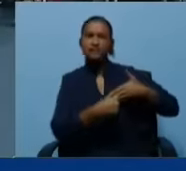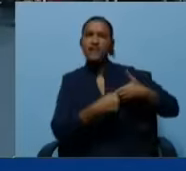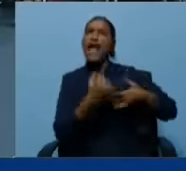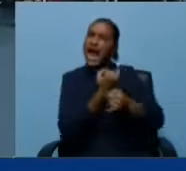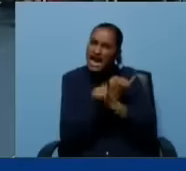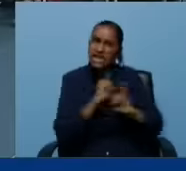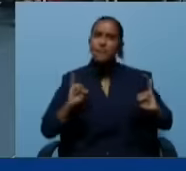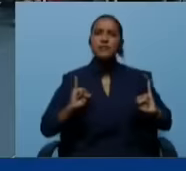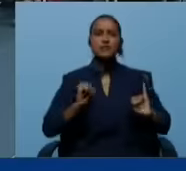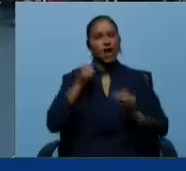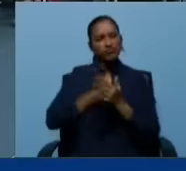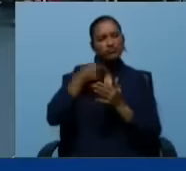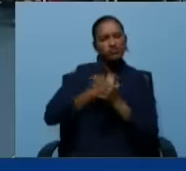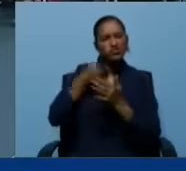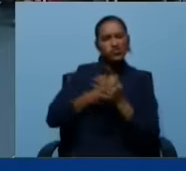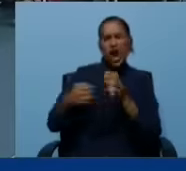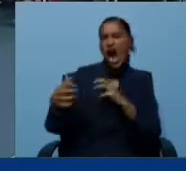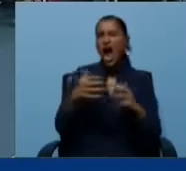Y